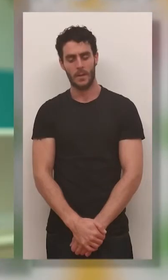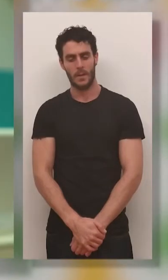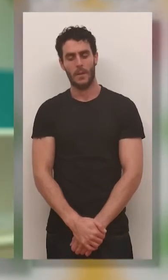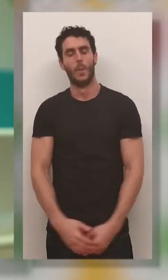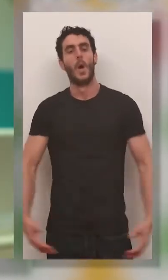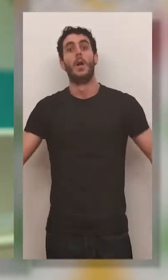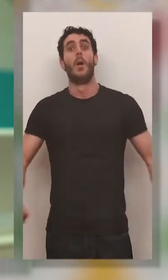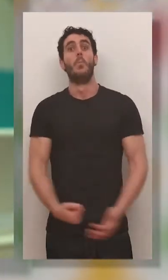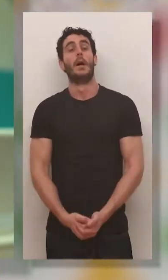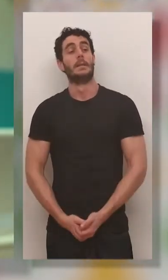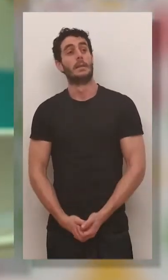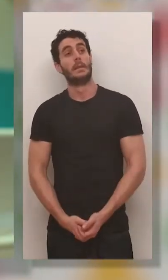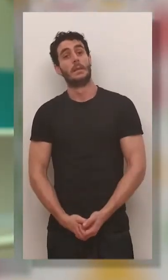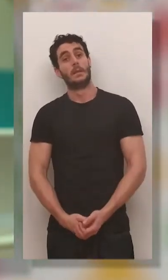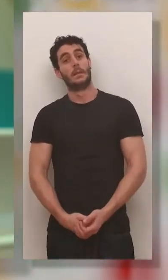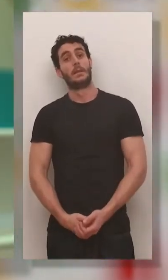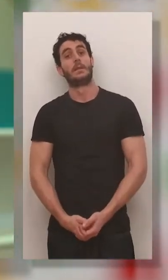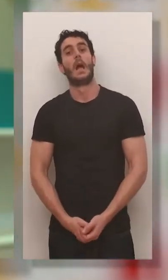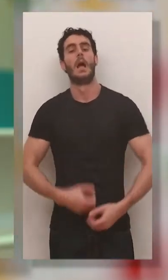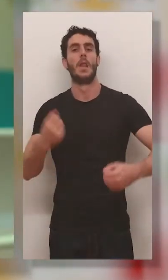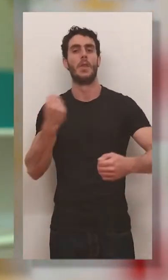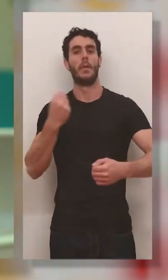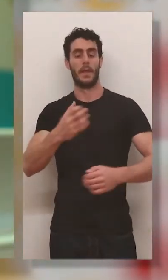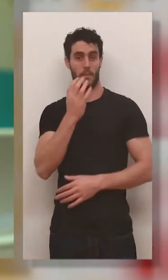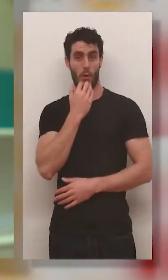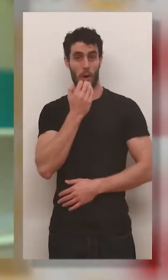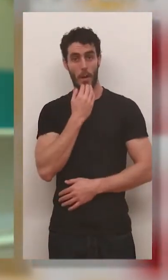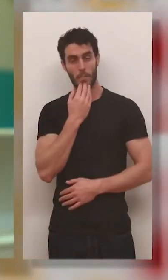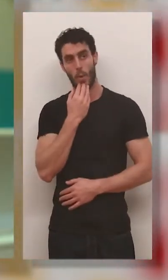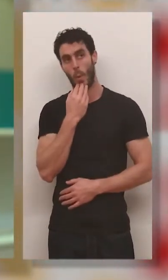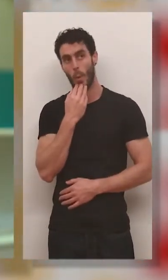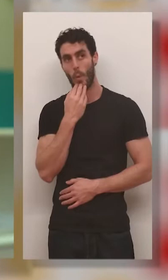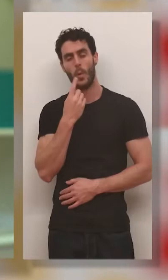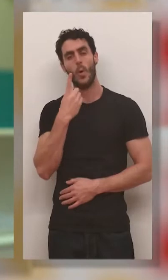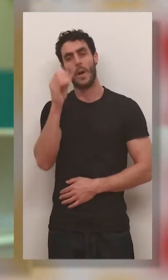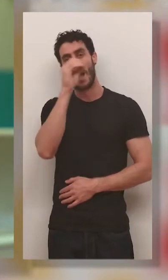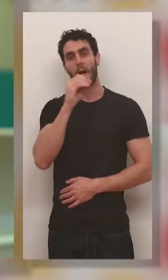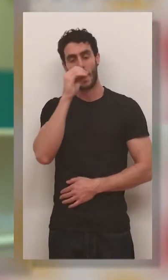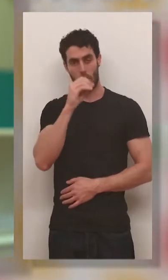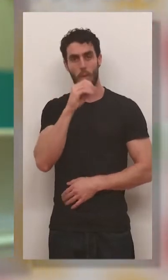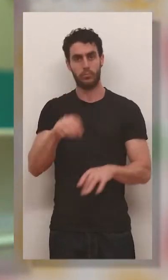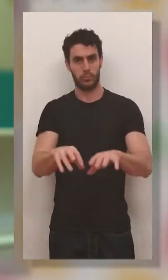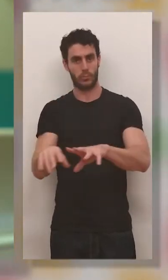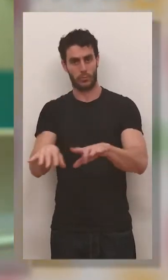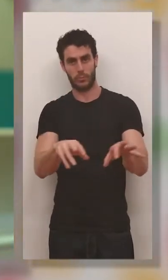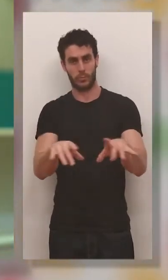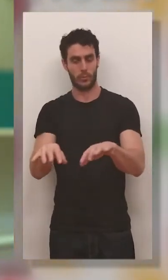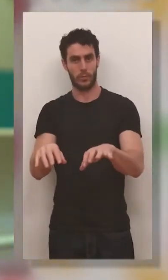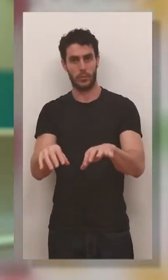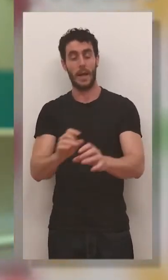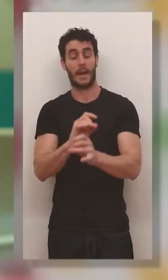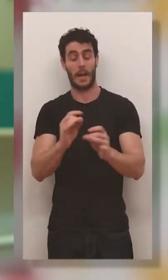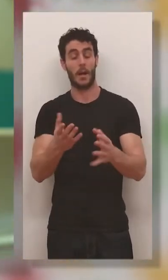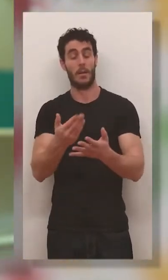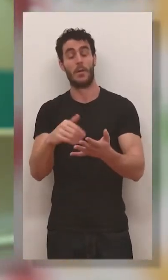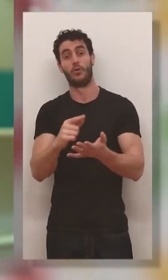Bueno, pues en Navidad, por ejemplo, hicimos una que pues